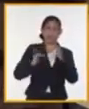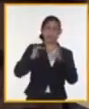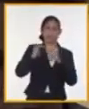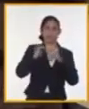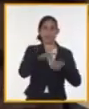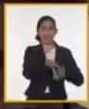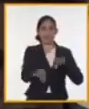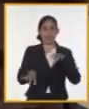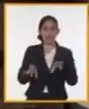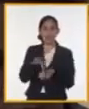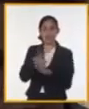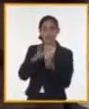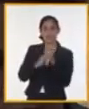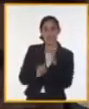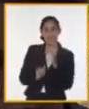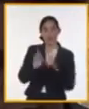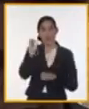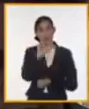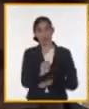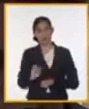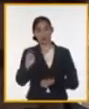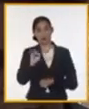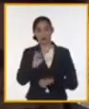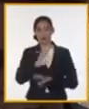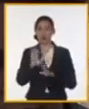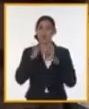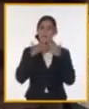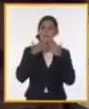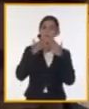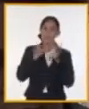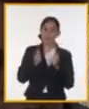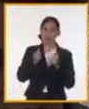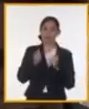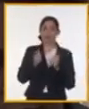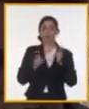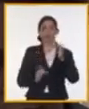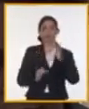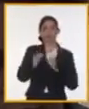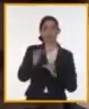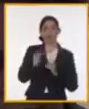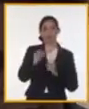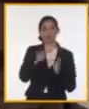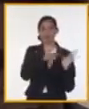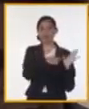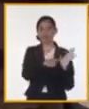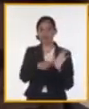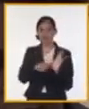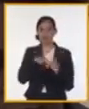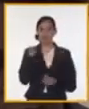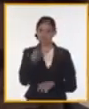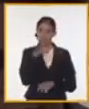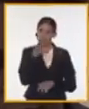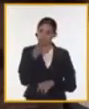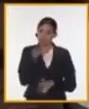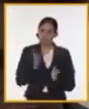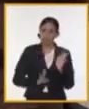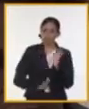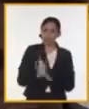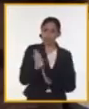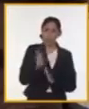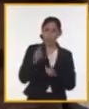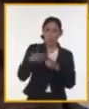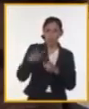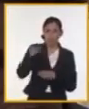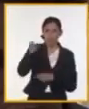riego con técnica eficiente estén recuperadas. Y creo que eso es algo que se demuestra que lo podemos hacer y no tiene que venir nadie de